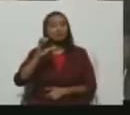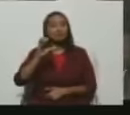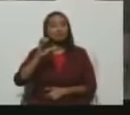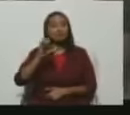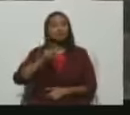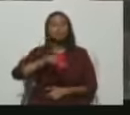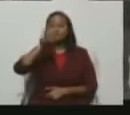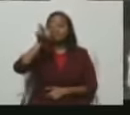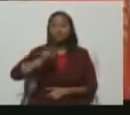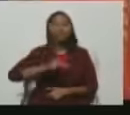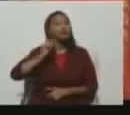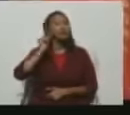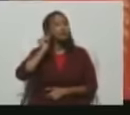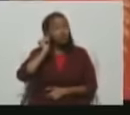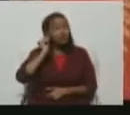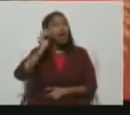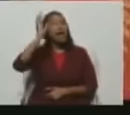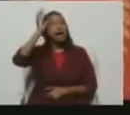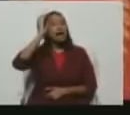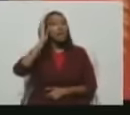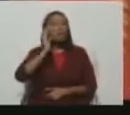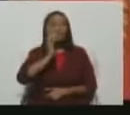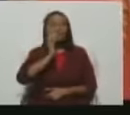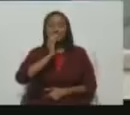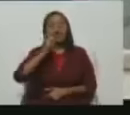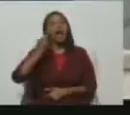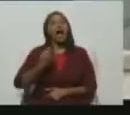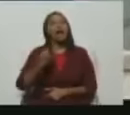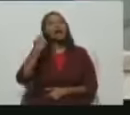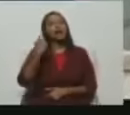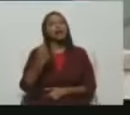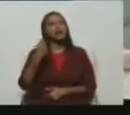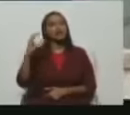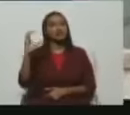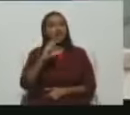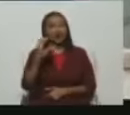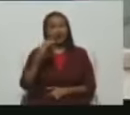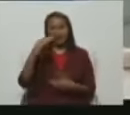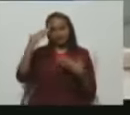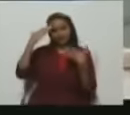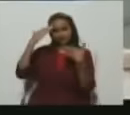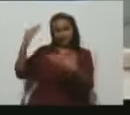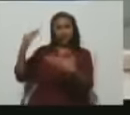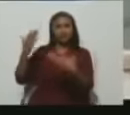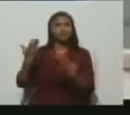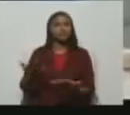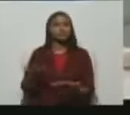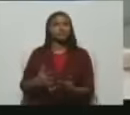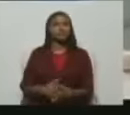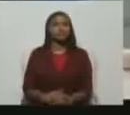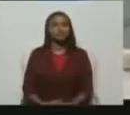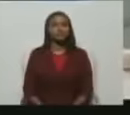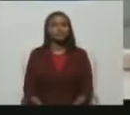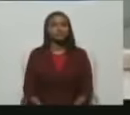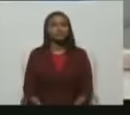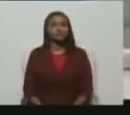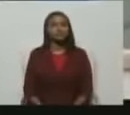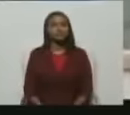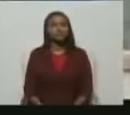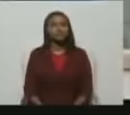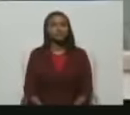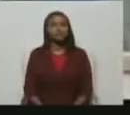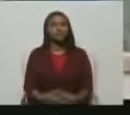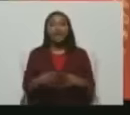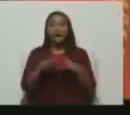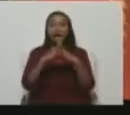almirante en jefe Carmen Meléndez Rivas, alcaldesa de Caracas. Un saludo muy especial a